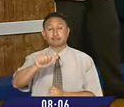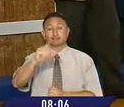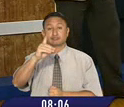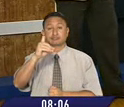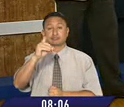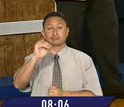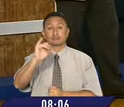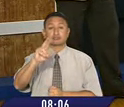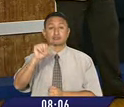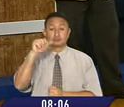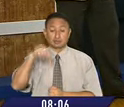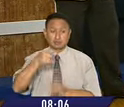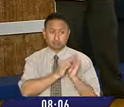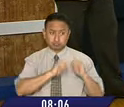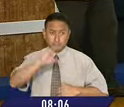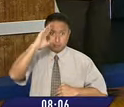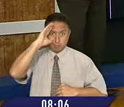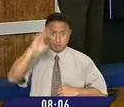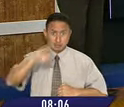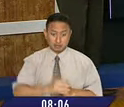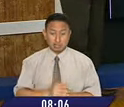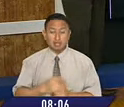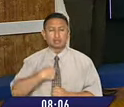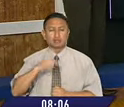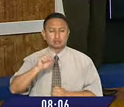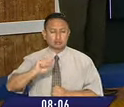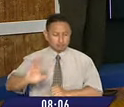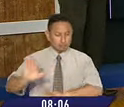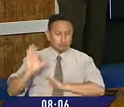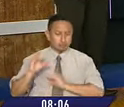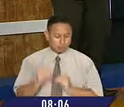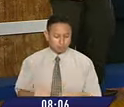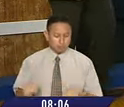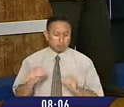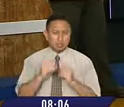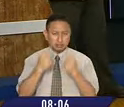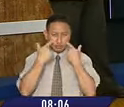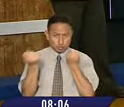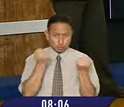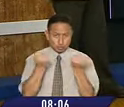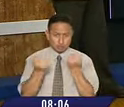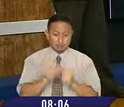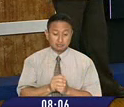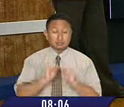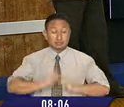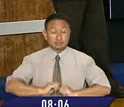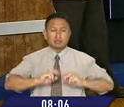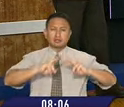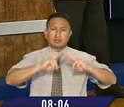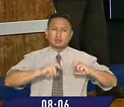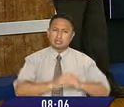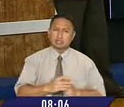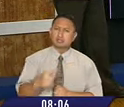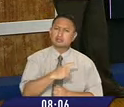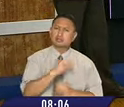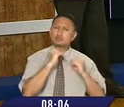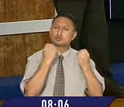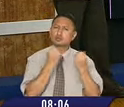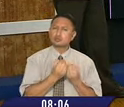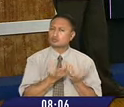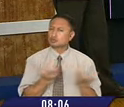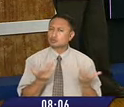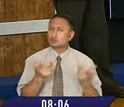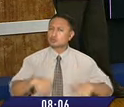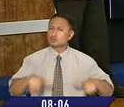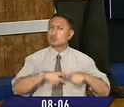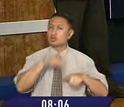Calderón y la policía no solamente se comprometió a incrementar los patrullajes, sino también a investigar estas bandas para dar con el paradero de los